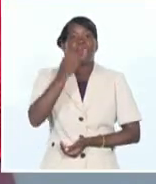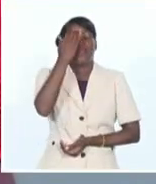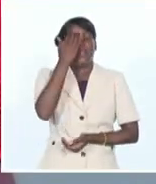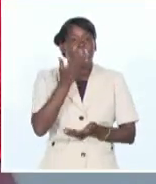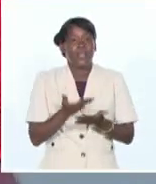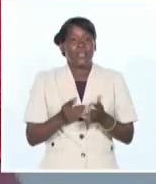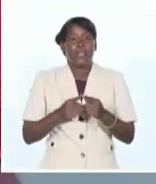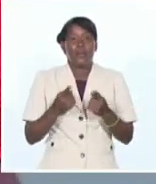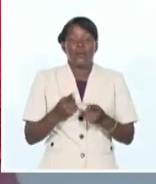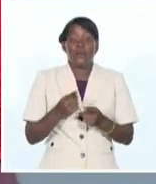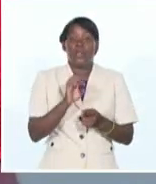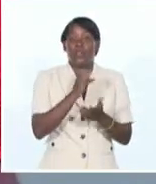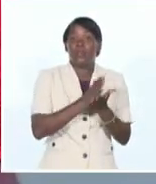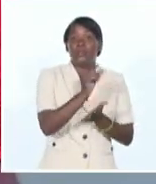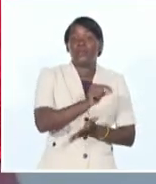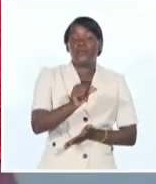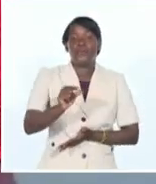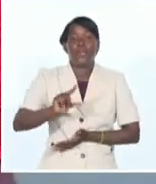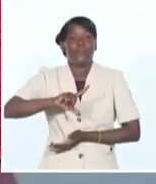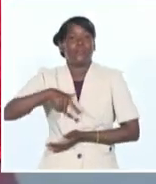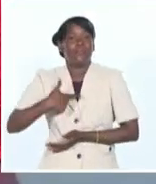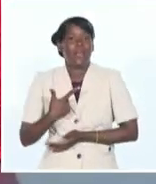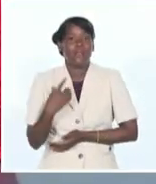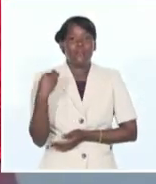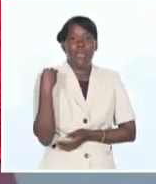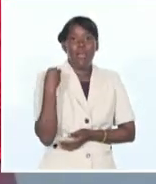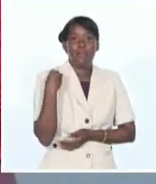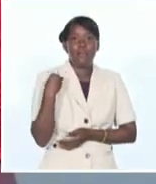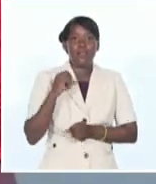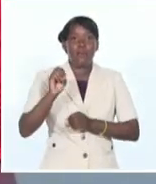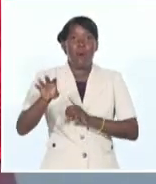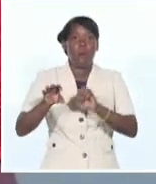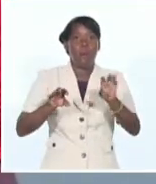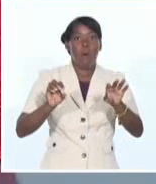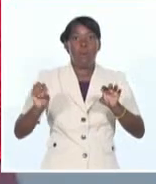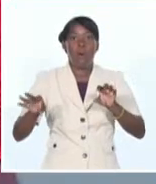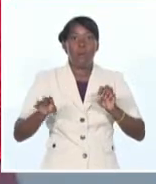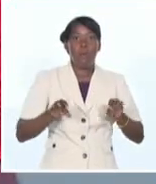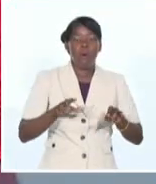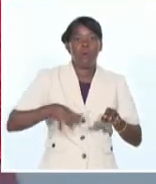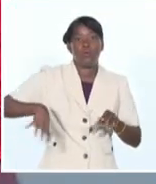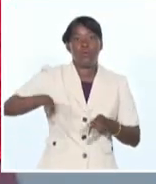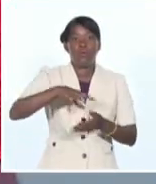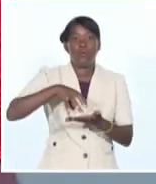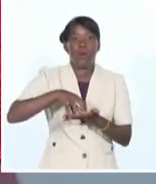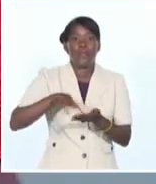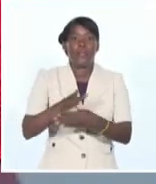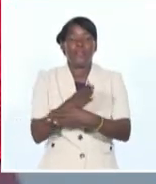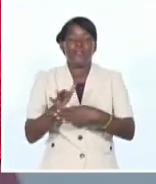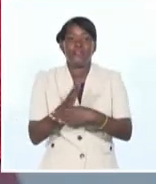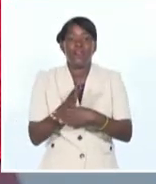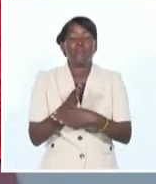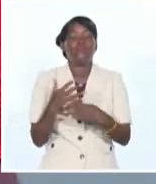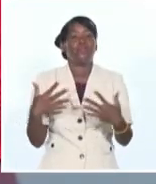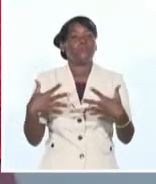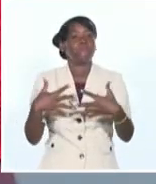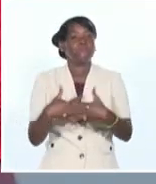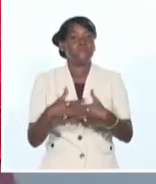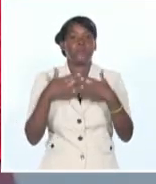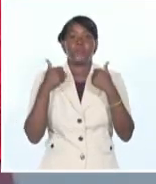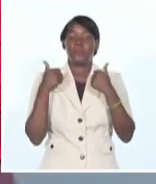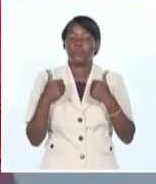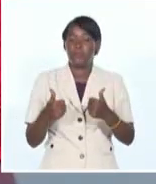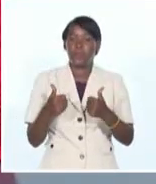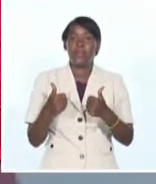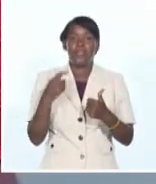estudiantes de la enseñanza artística en este periodo, este verano con amor. Han participado de conjunto con todas las instituciones